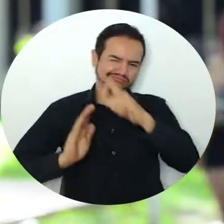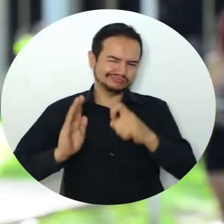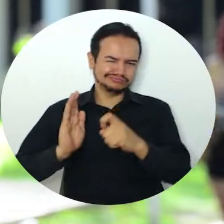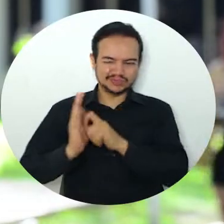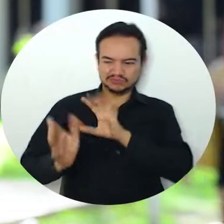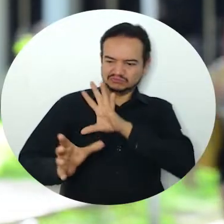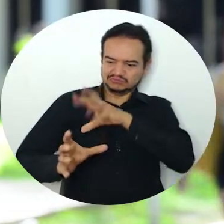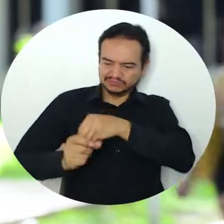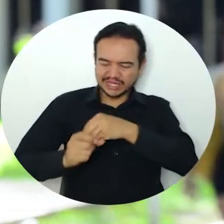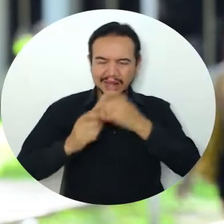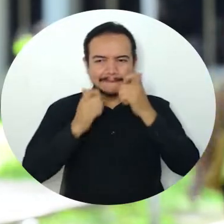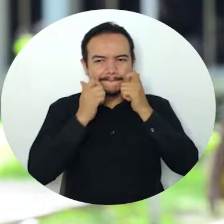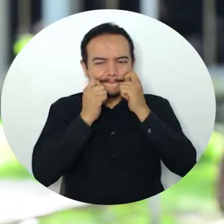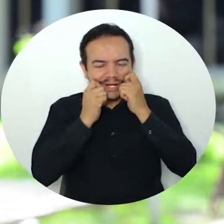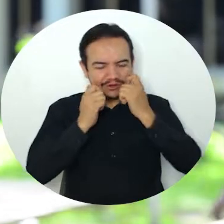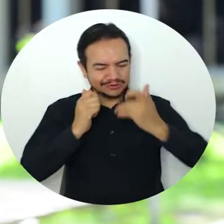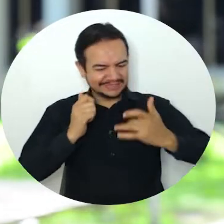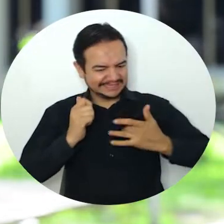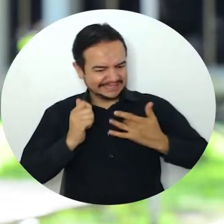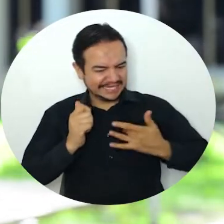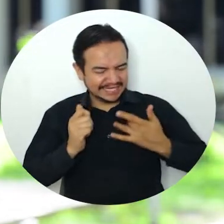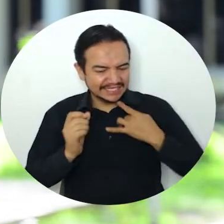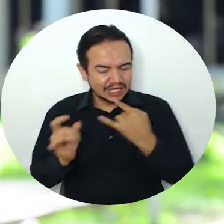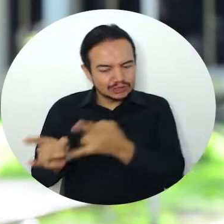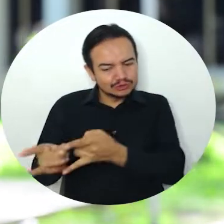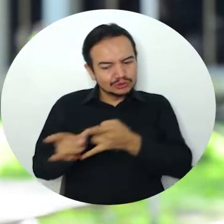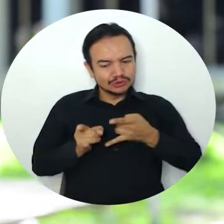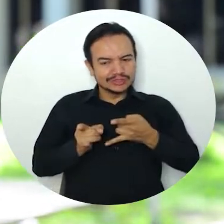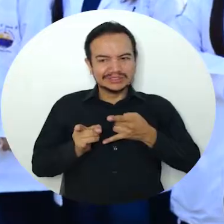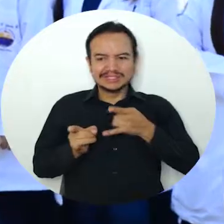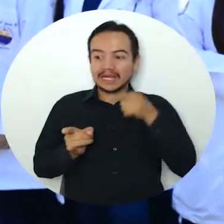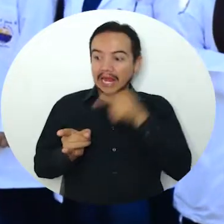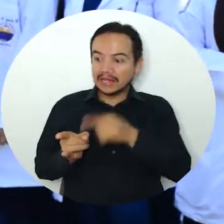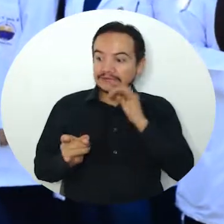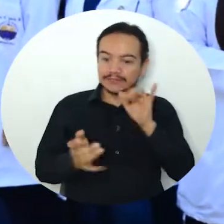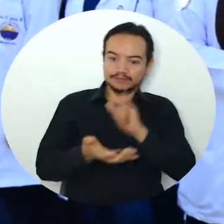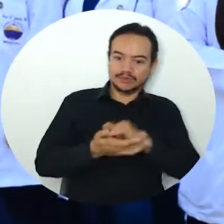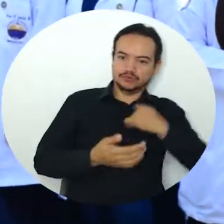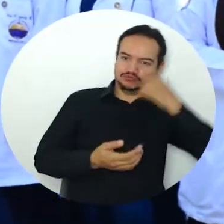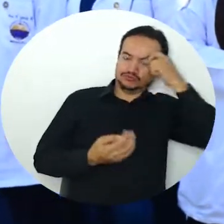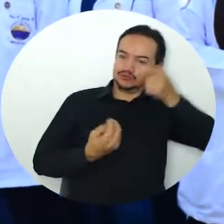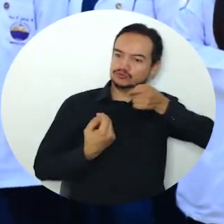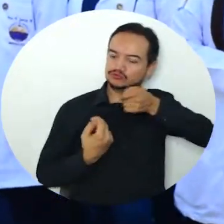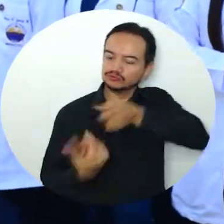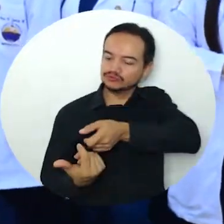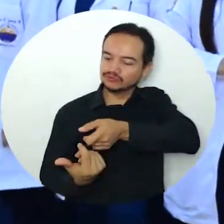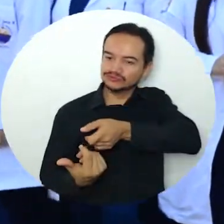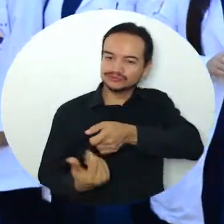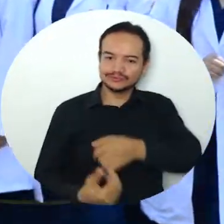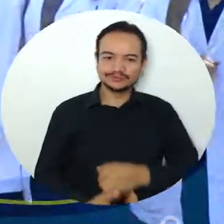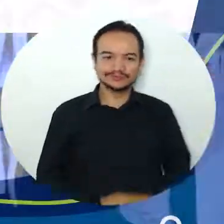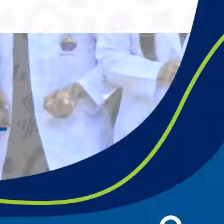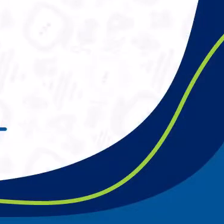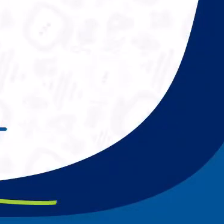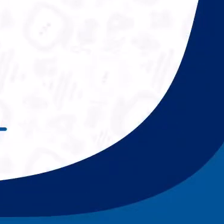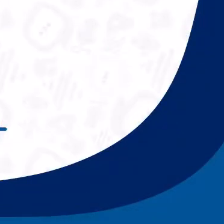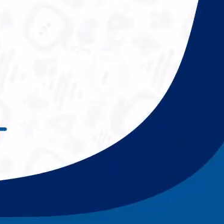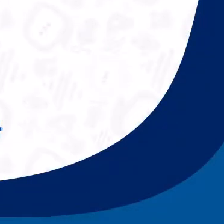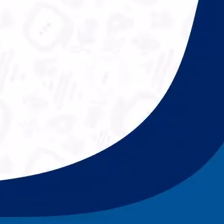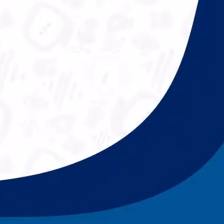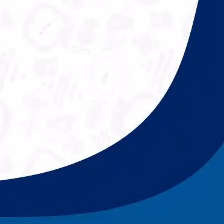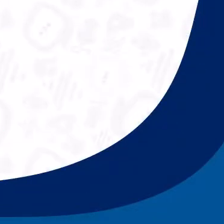con todo un valor humano y eso, ese valor humano que es la siembra que nosotros le dejamos a nuestros estudiantes.